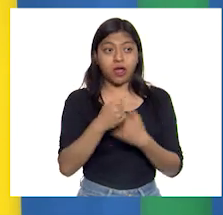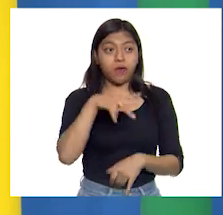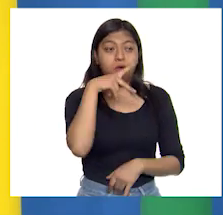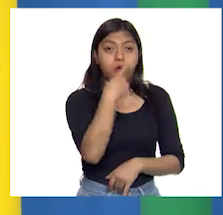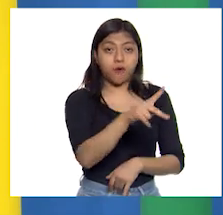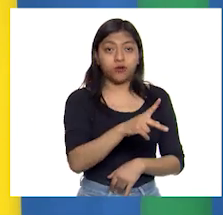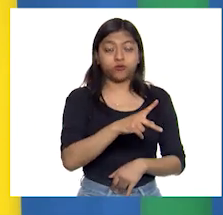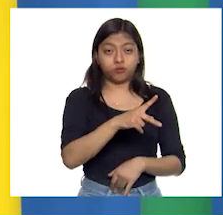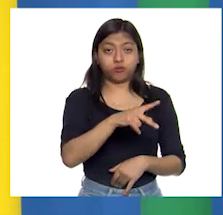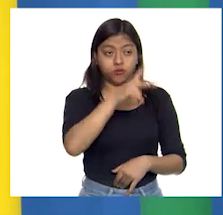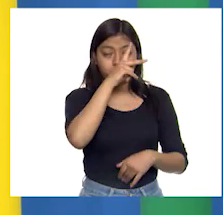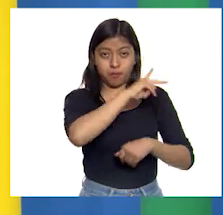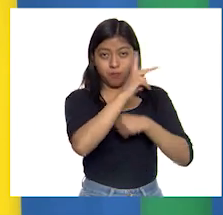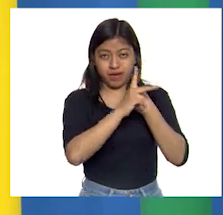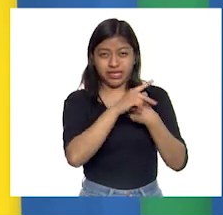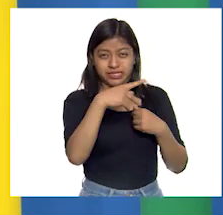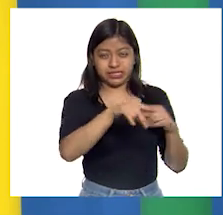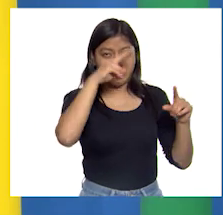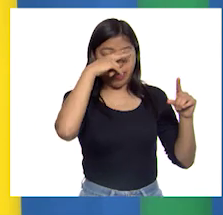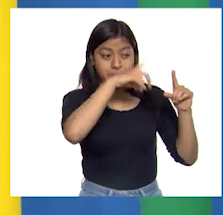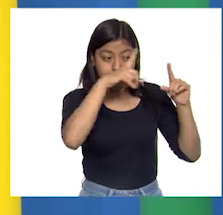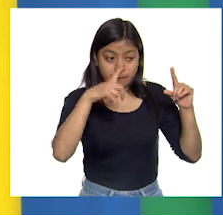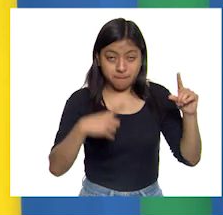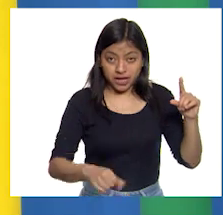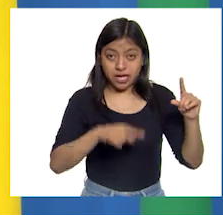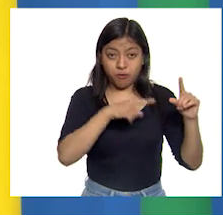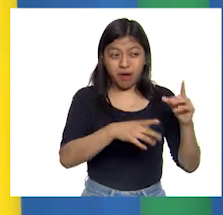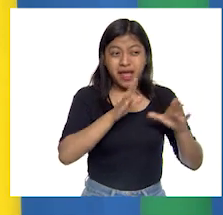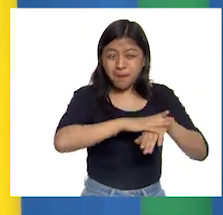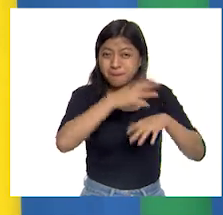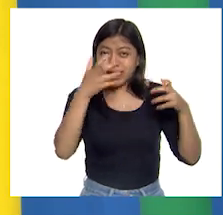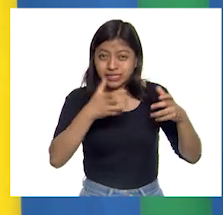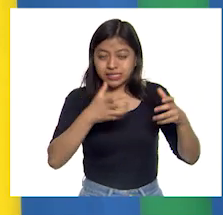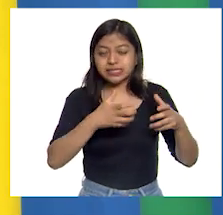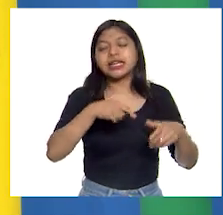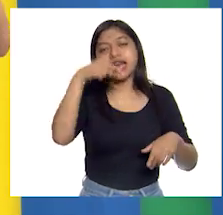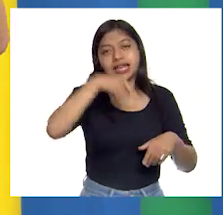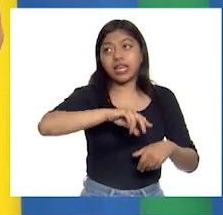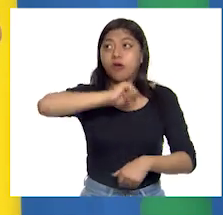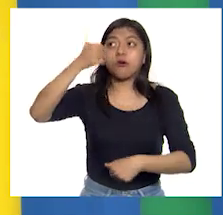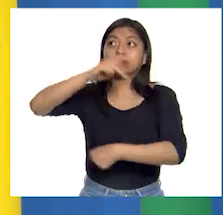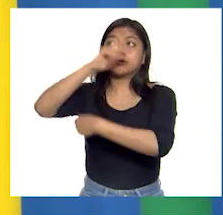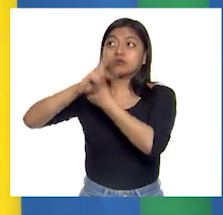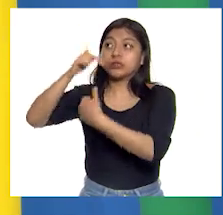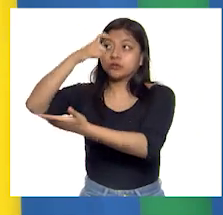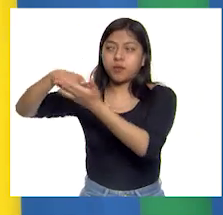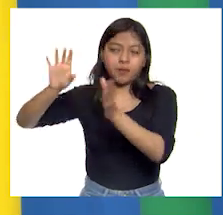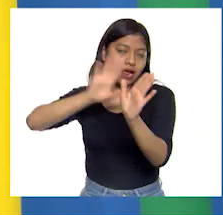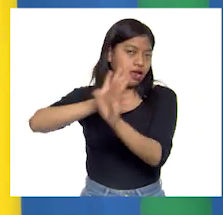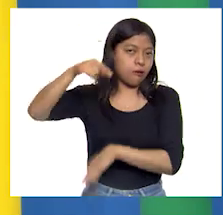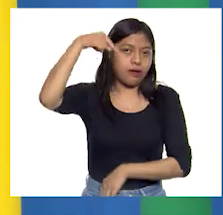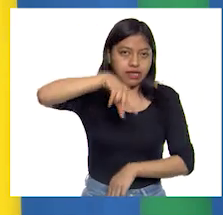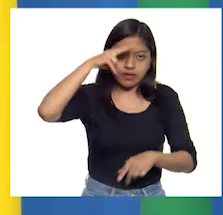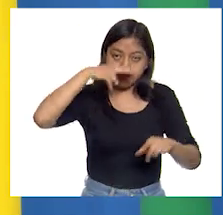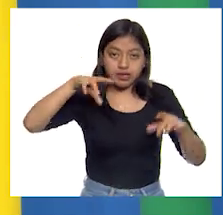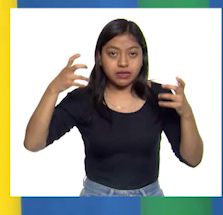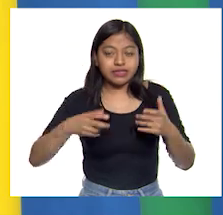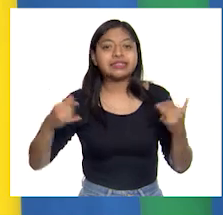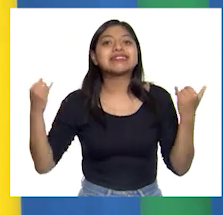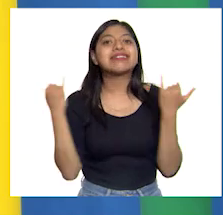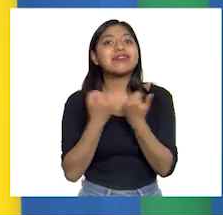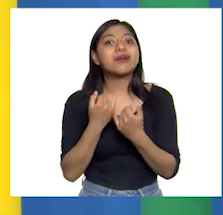solucionar. ¿Ah, sí? ¿Y qué te da esa impresión? Porque después de la Segunda Guerra Mundial, México concretó un